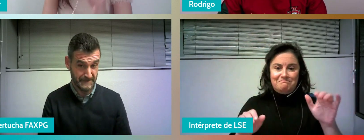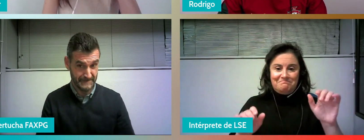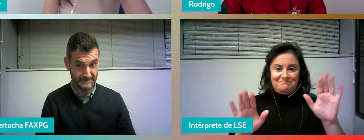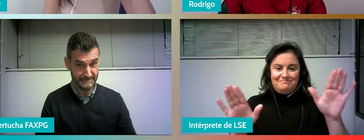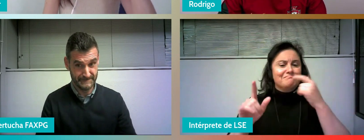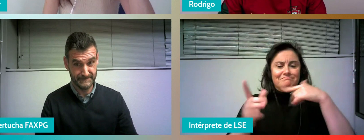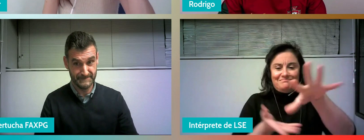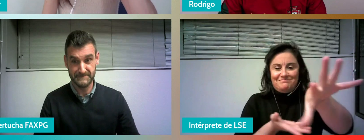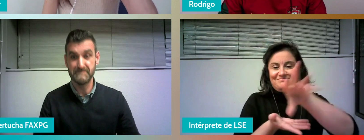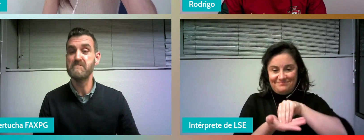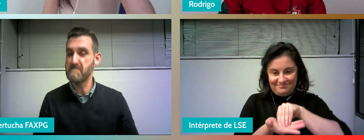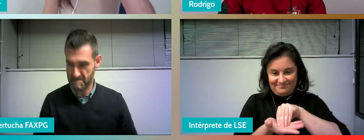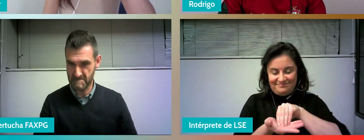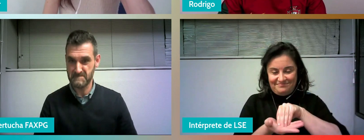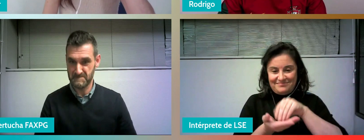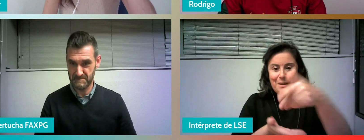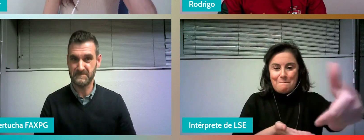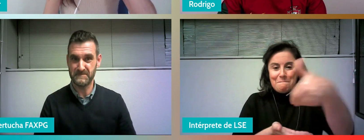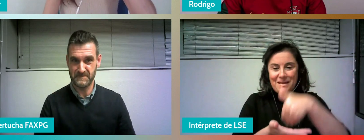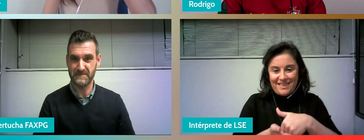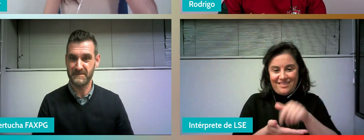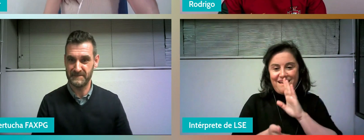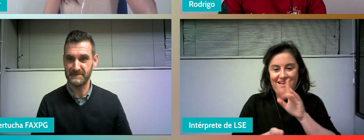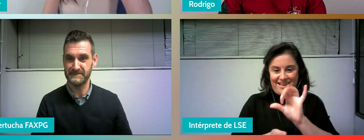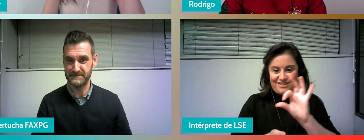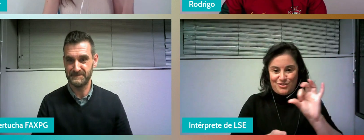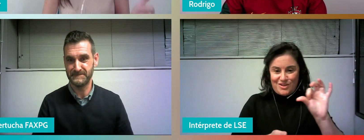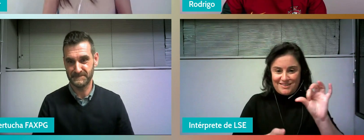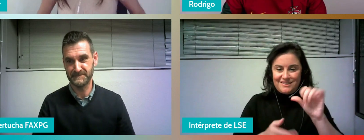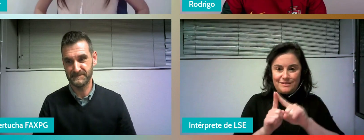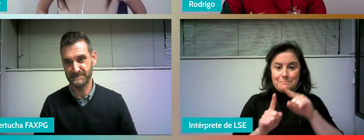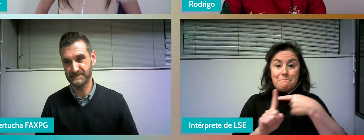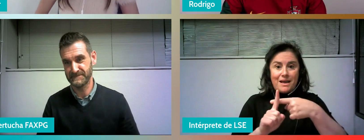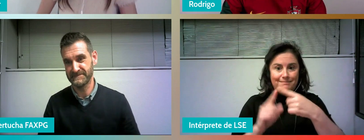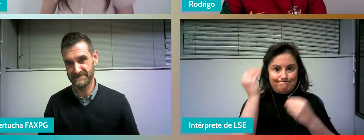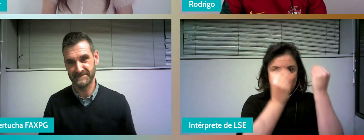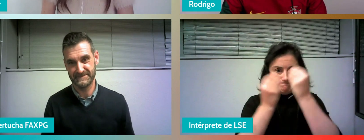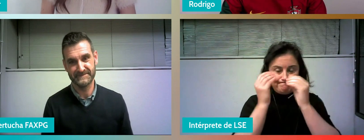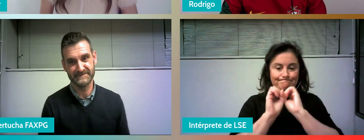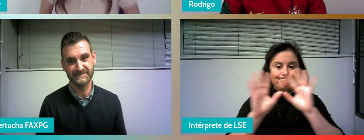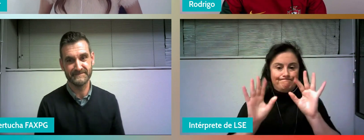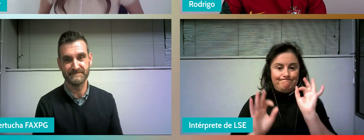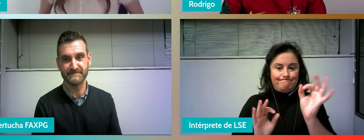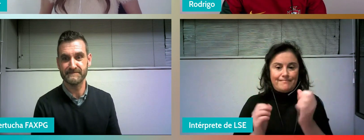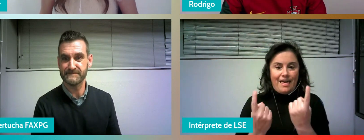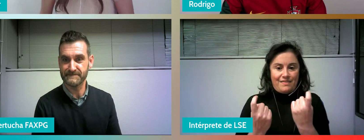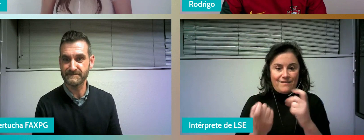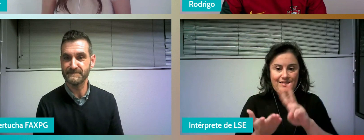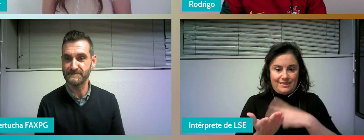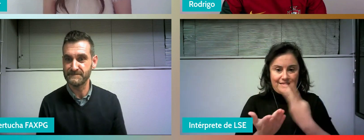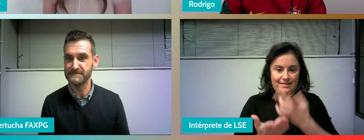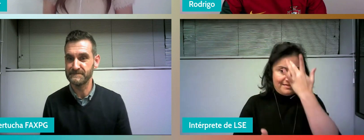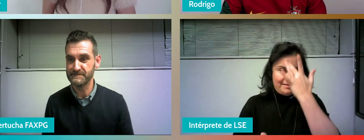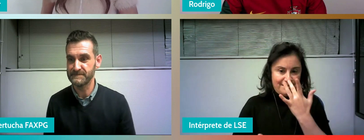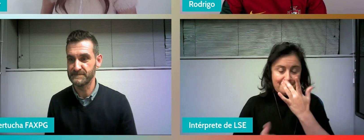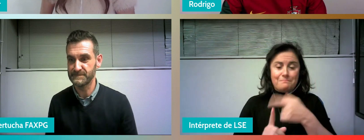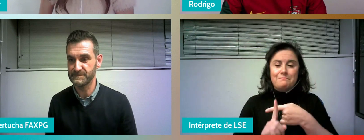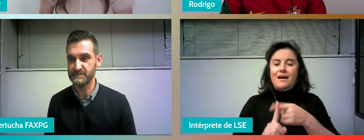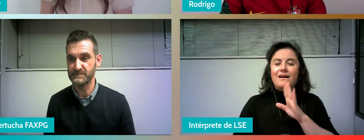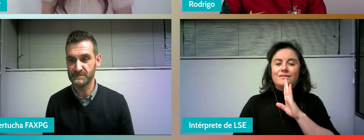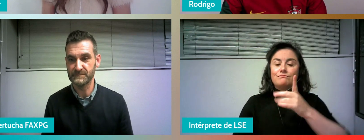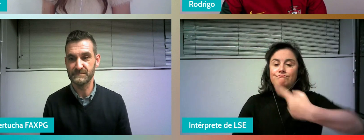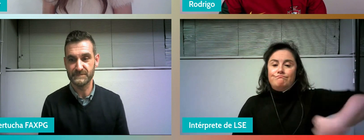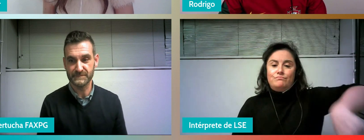queda recollida esa petición e esa reflexión tamén sobre esa necesidade. Que nós, pois, como decía, nós